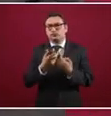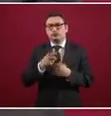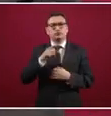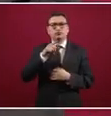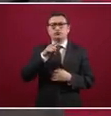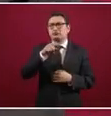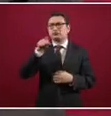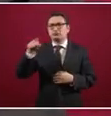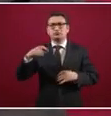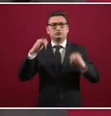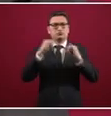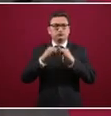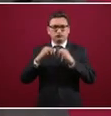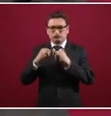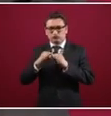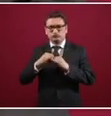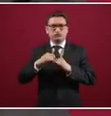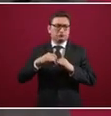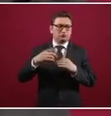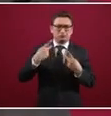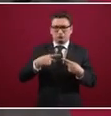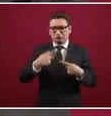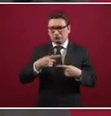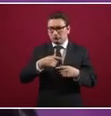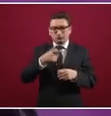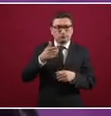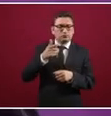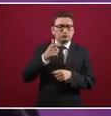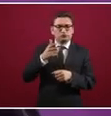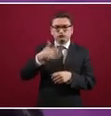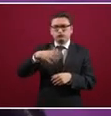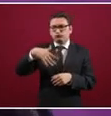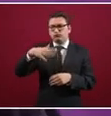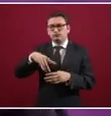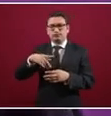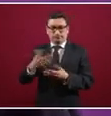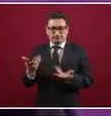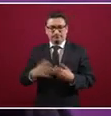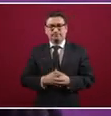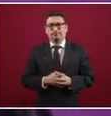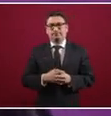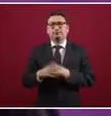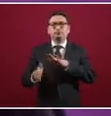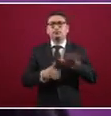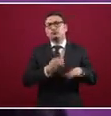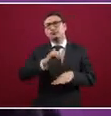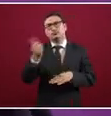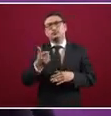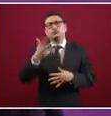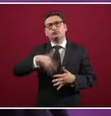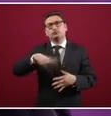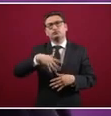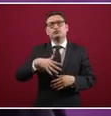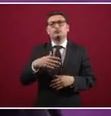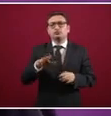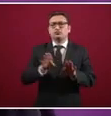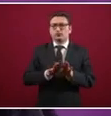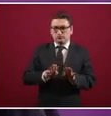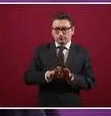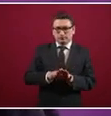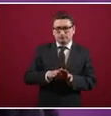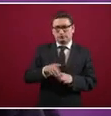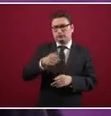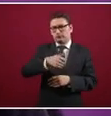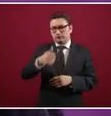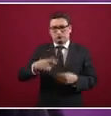institucionalización de personas y también finalmente otro tipo de búsqueda es la búsqueda de identificación